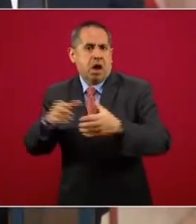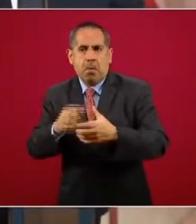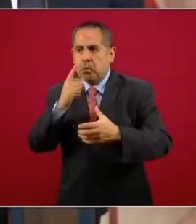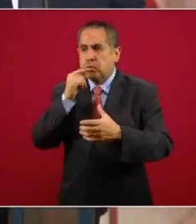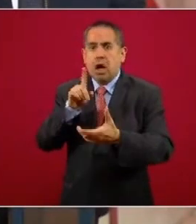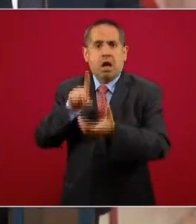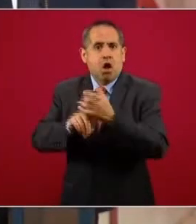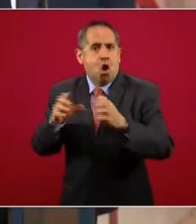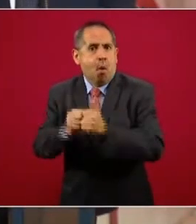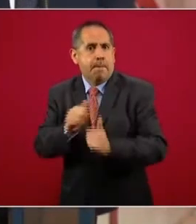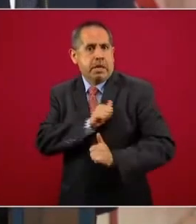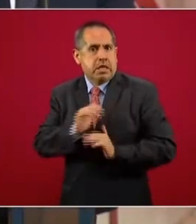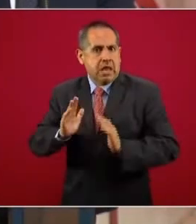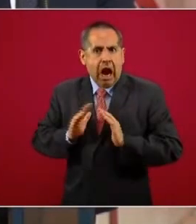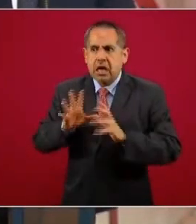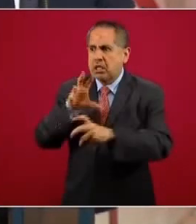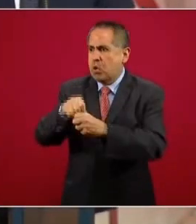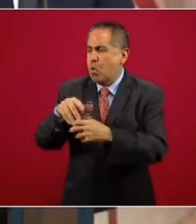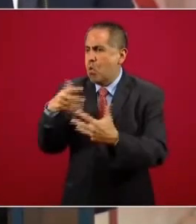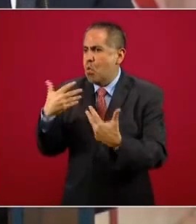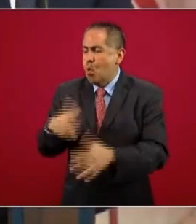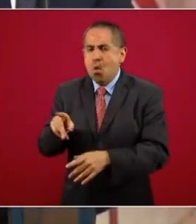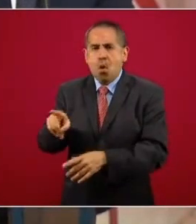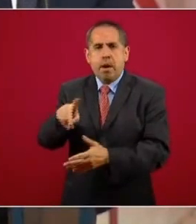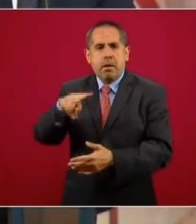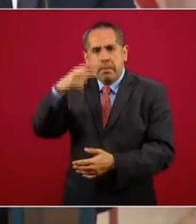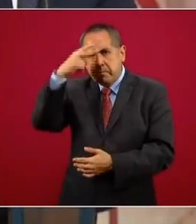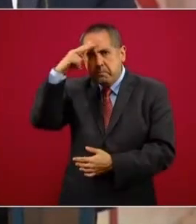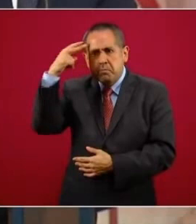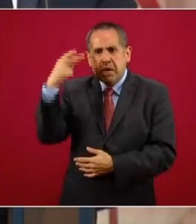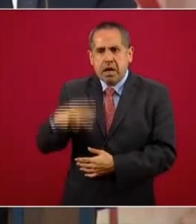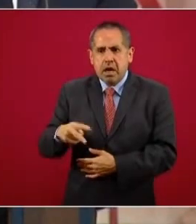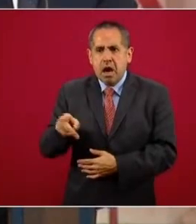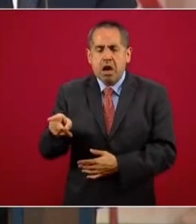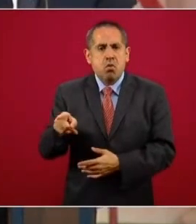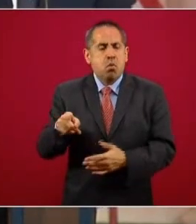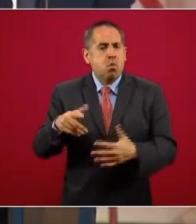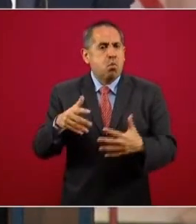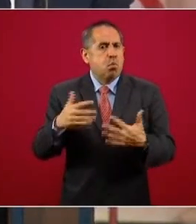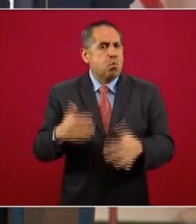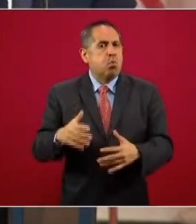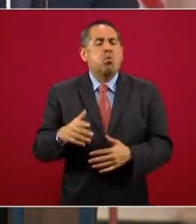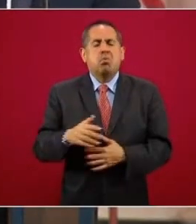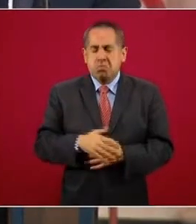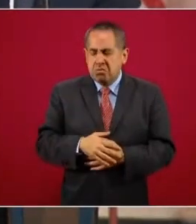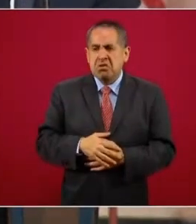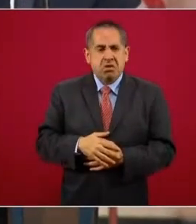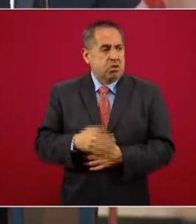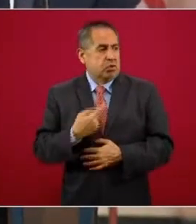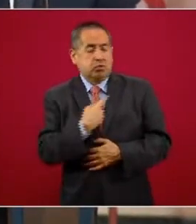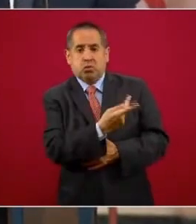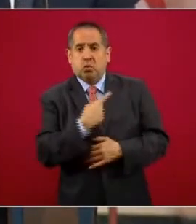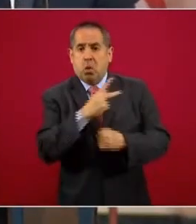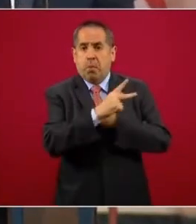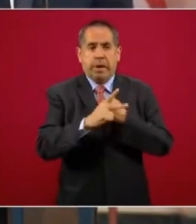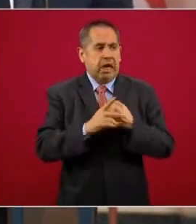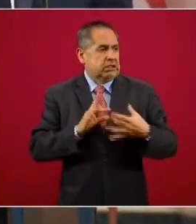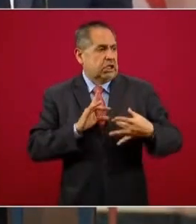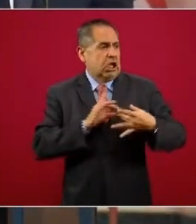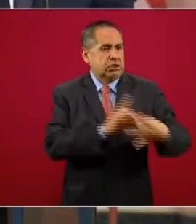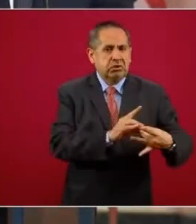militares aquí reflexionamos sobre lo que han logrado nuestros pueblos en conjunto